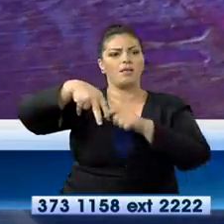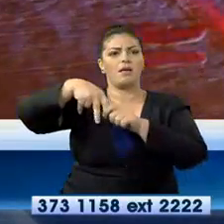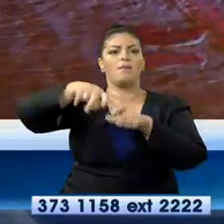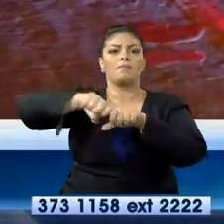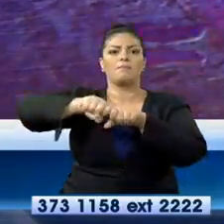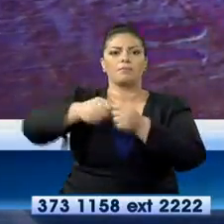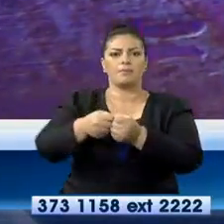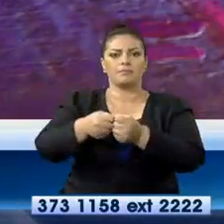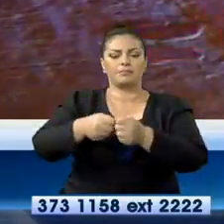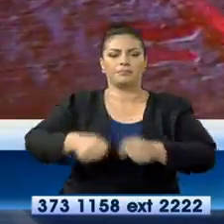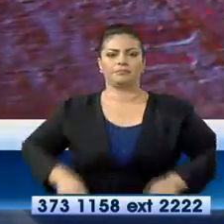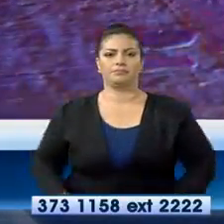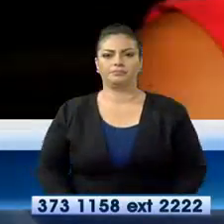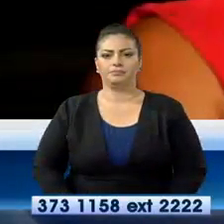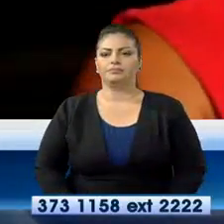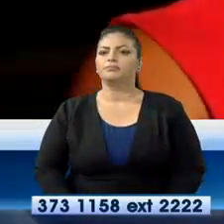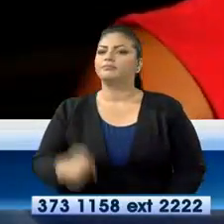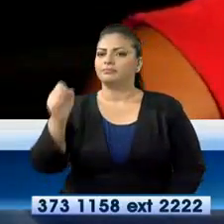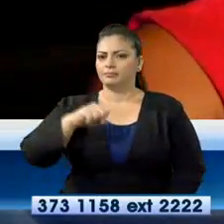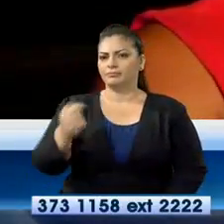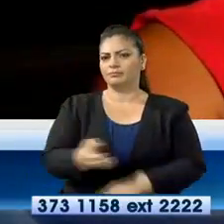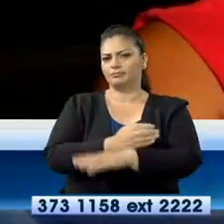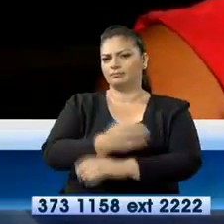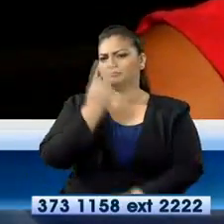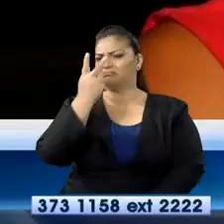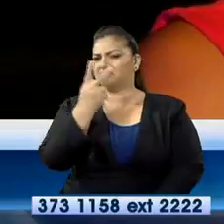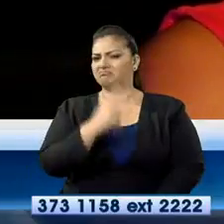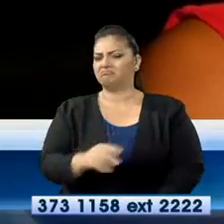de ahí. Se ha hecho